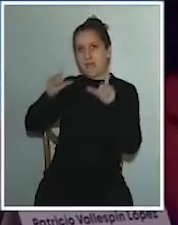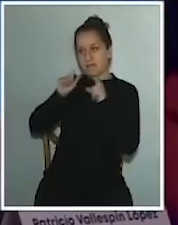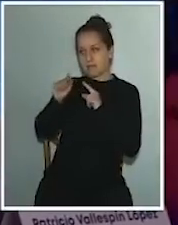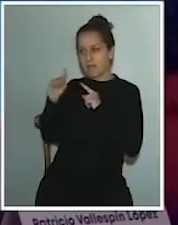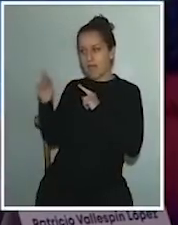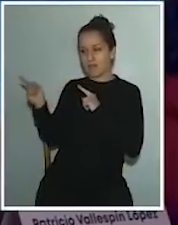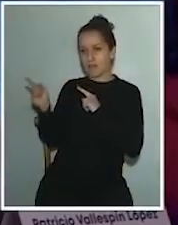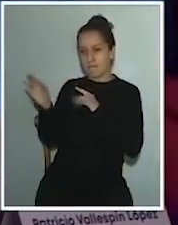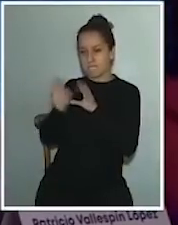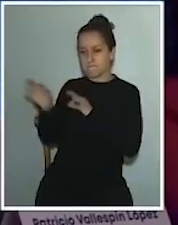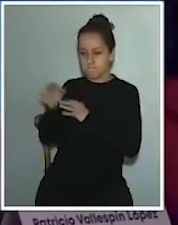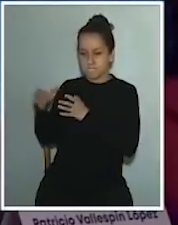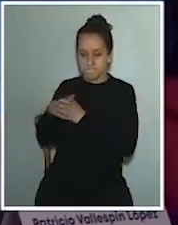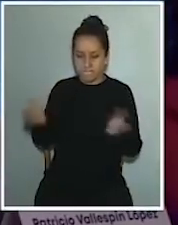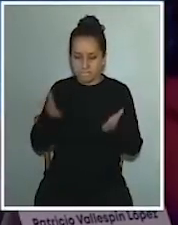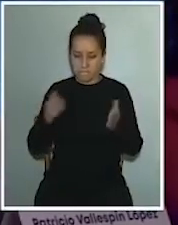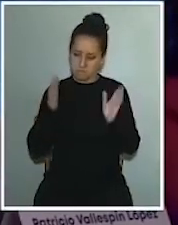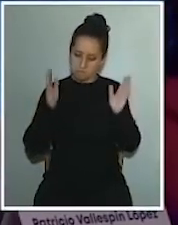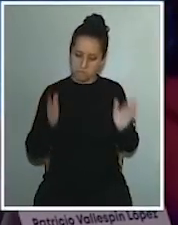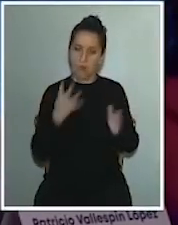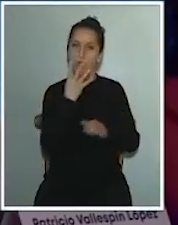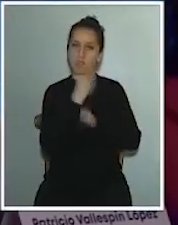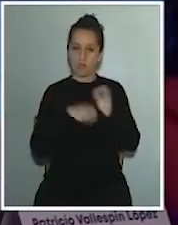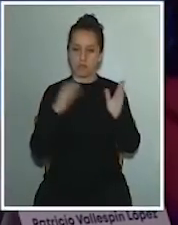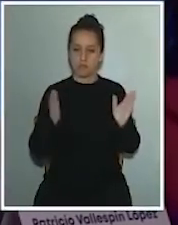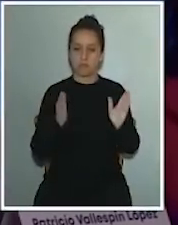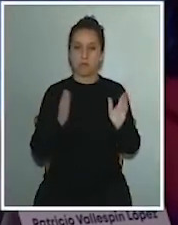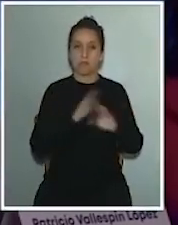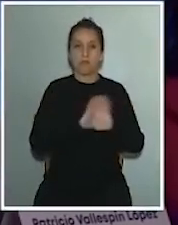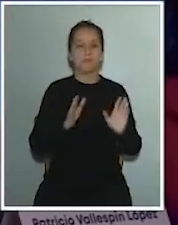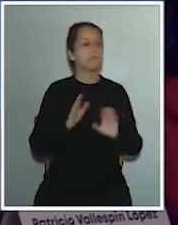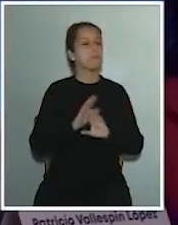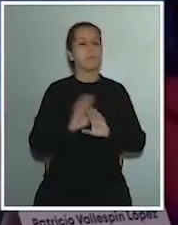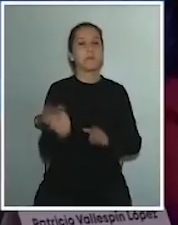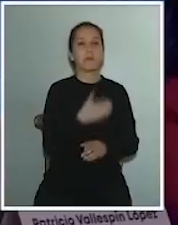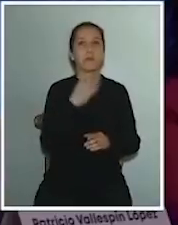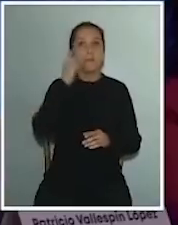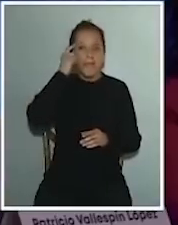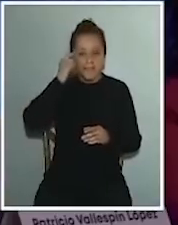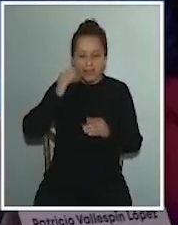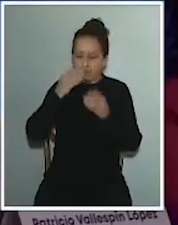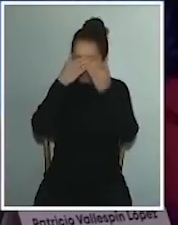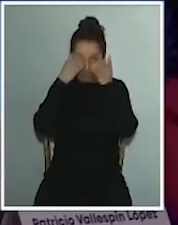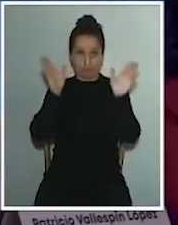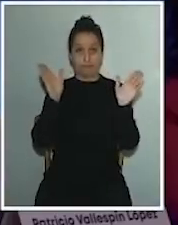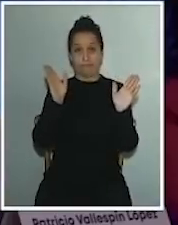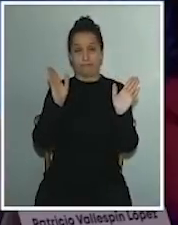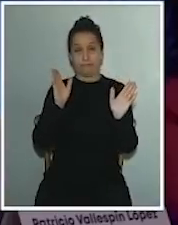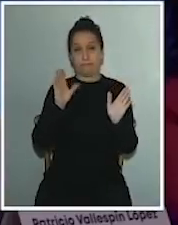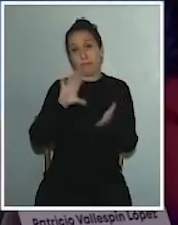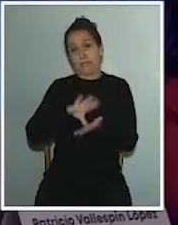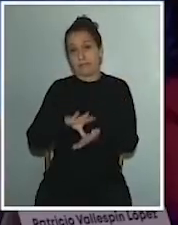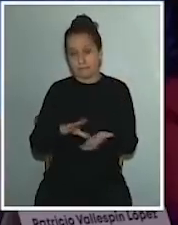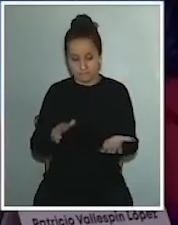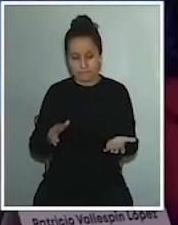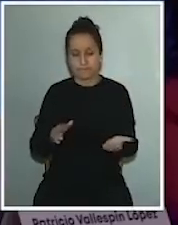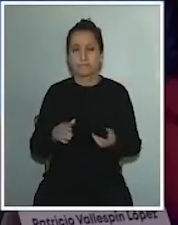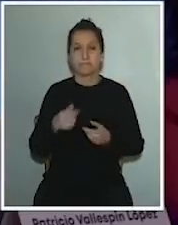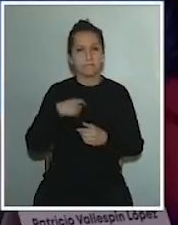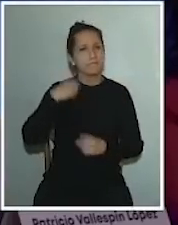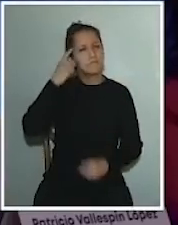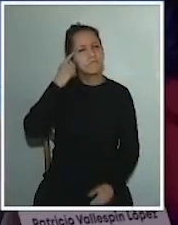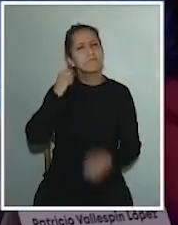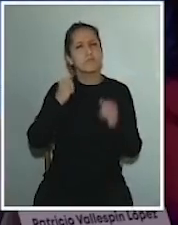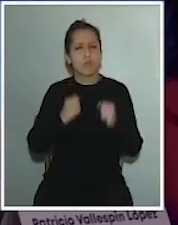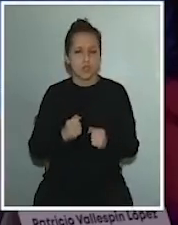a mis liderazgos para proyectar el poder pero no estoy proyectando la nación Y eso es algo que a mi juicio se puede hacer bien